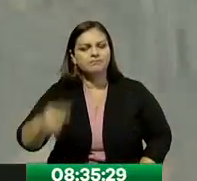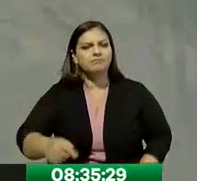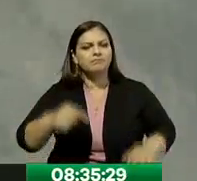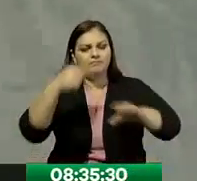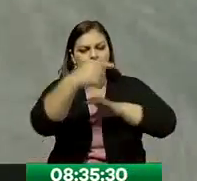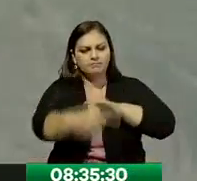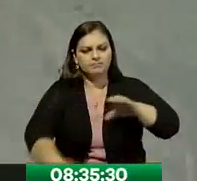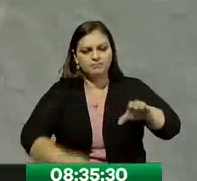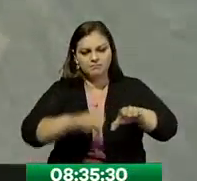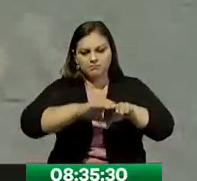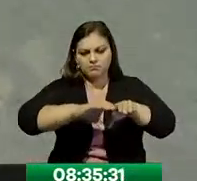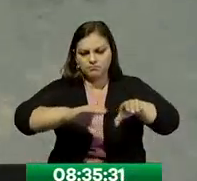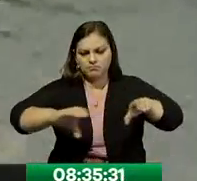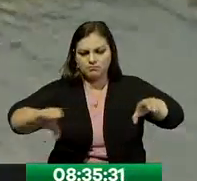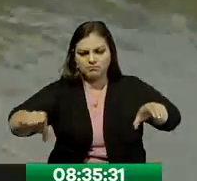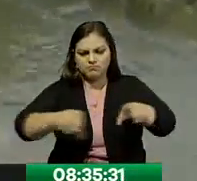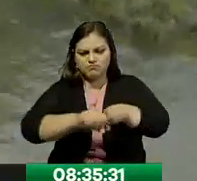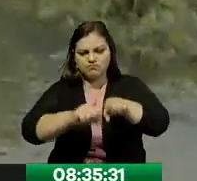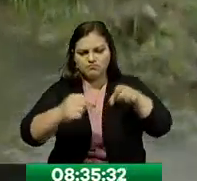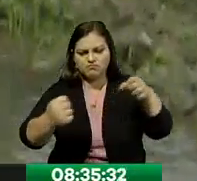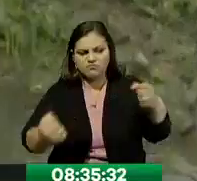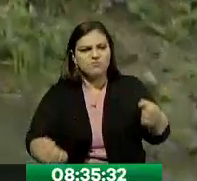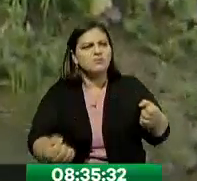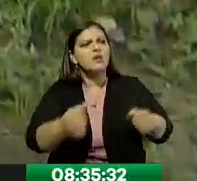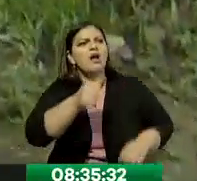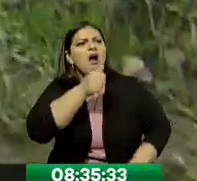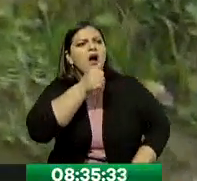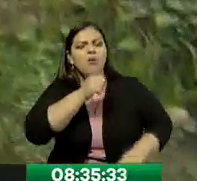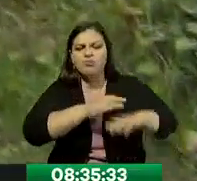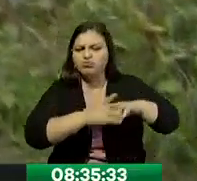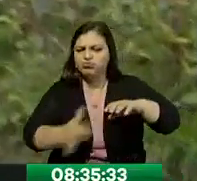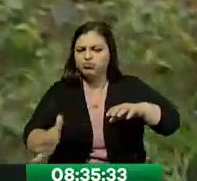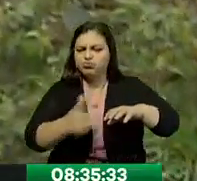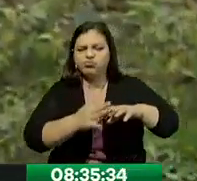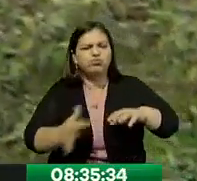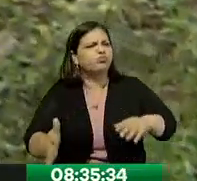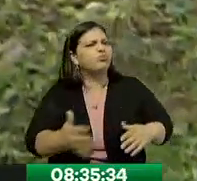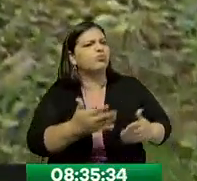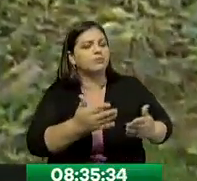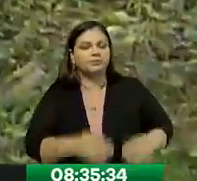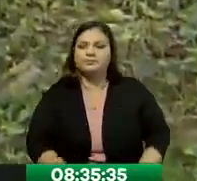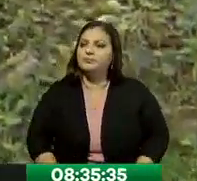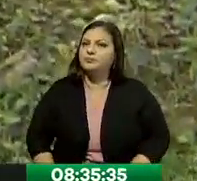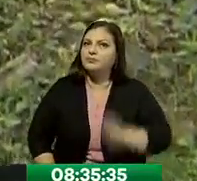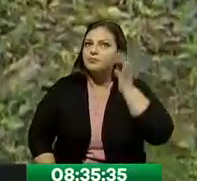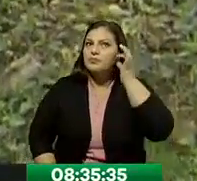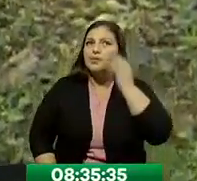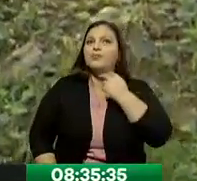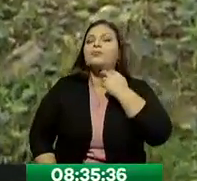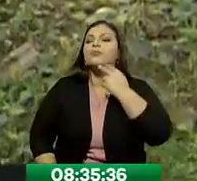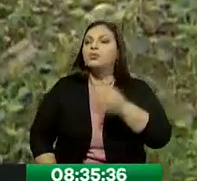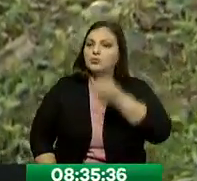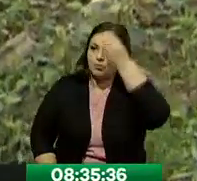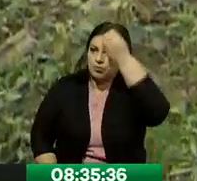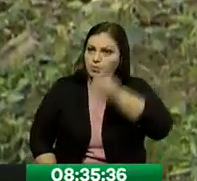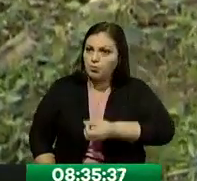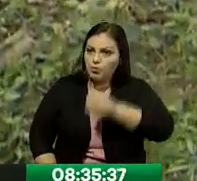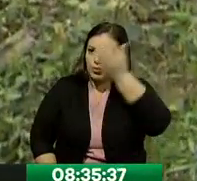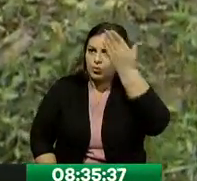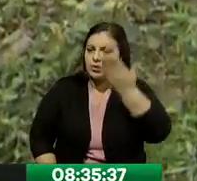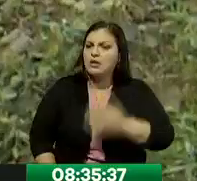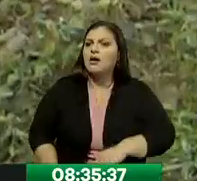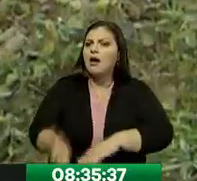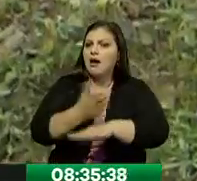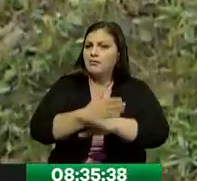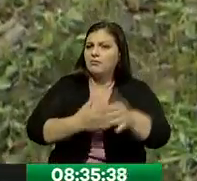muchas personas muy buenos días primeramente por haber atendido al llamado a la comunidad efectivamente este este daño